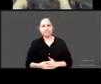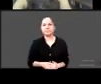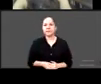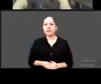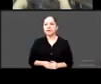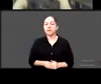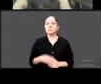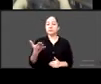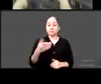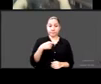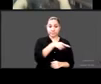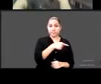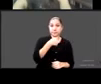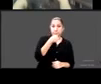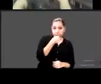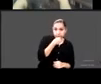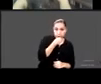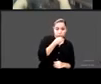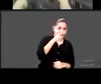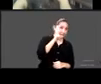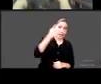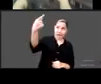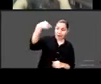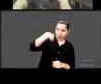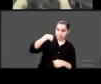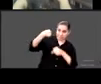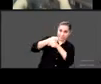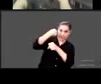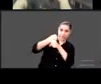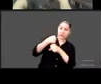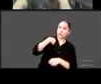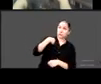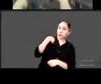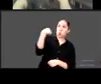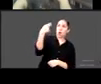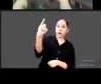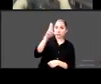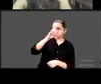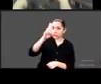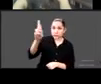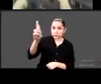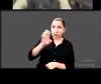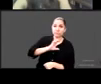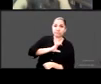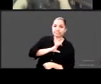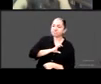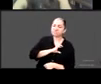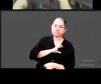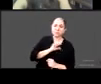niña pierde respeto y cariño a quien le pega, acumulando resentimiento. Para que una niña o un niño pueda